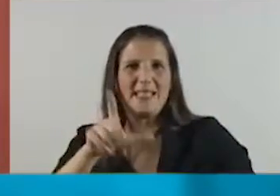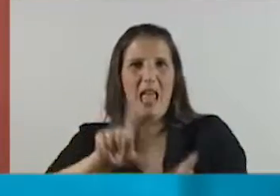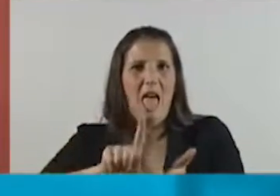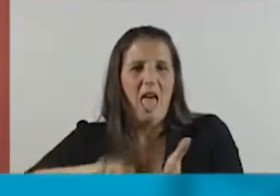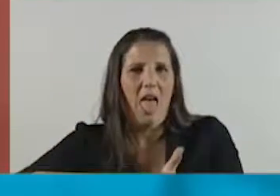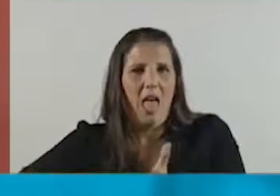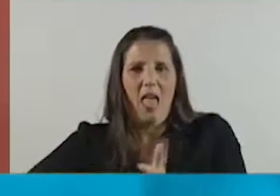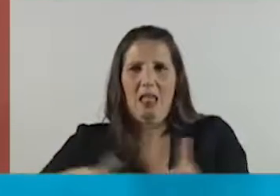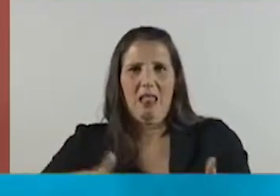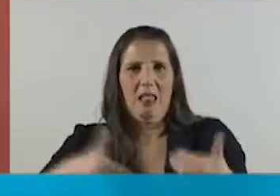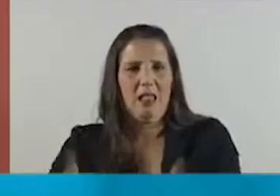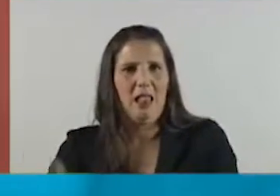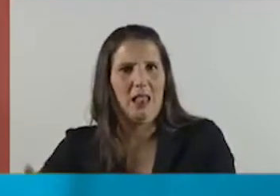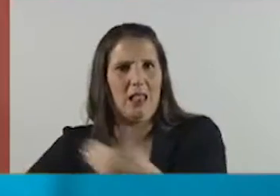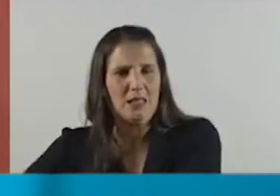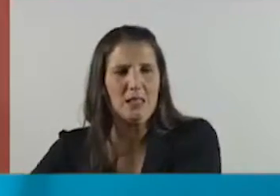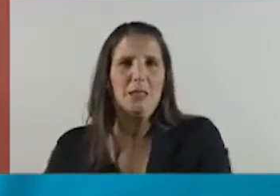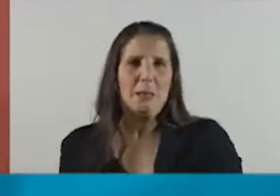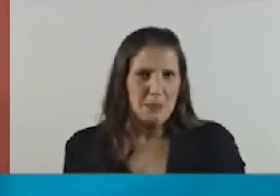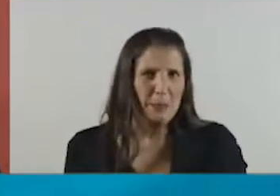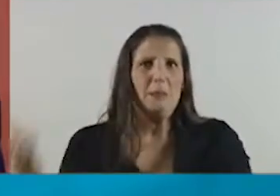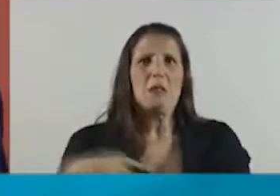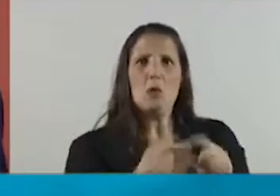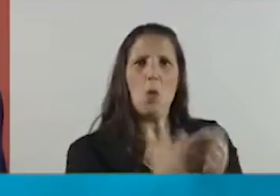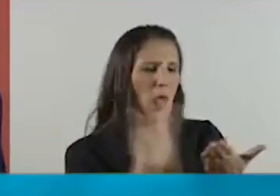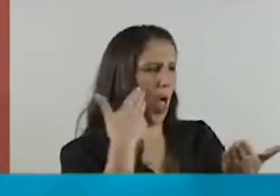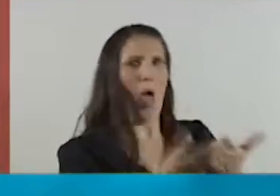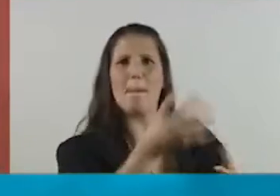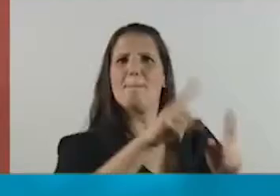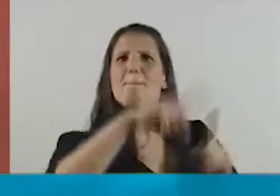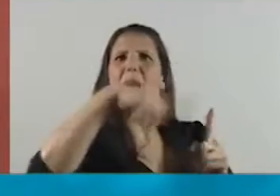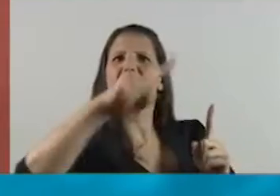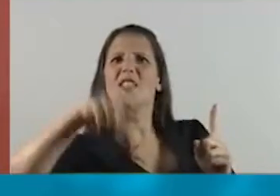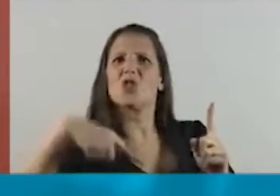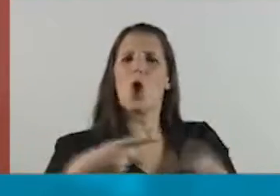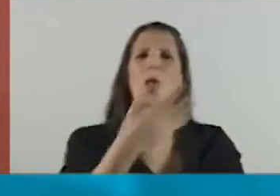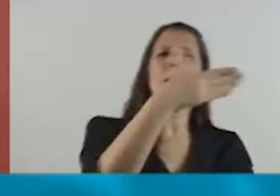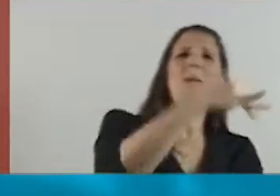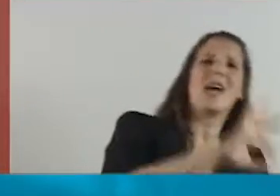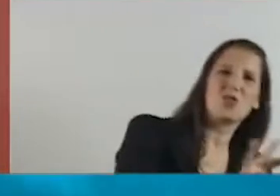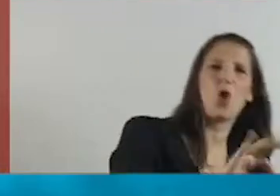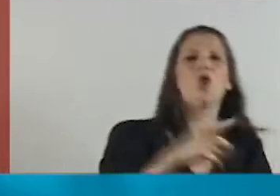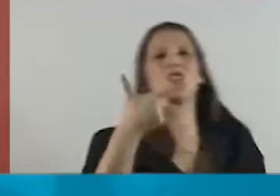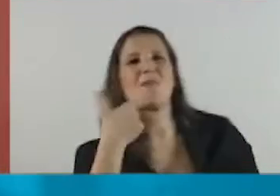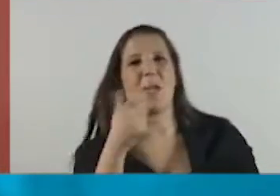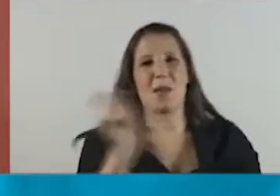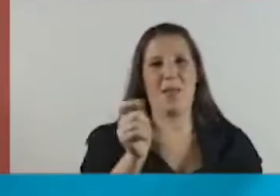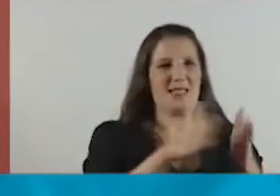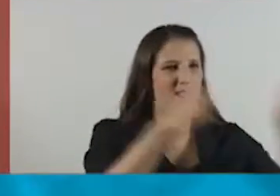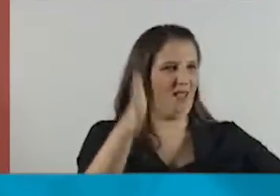demorar y los indicadores de pobreza de las mediciones de marzo y septiembre también van a mostrar